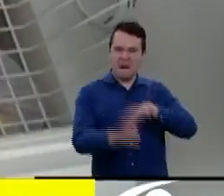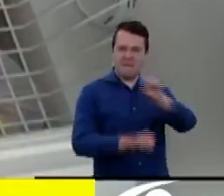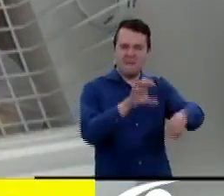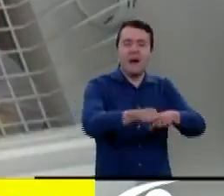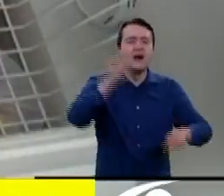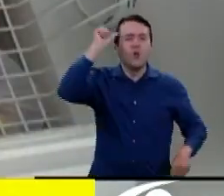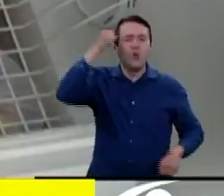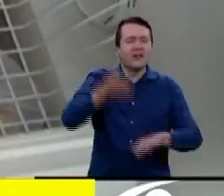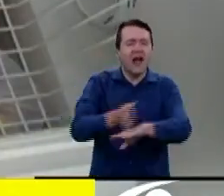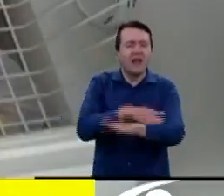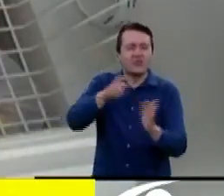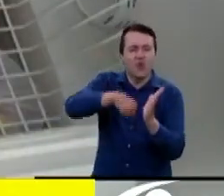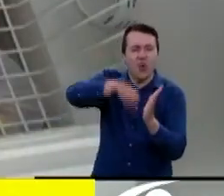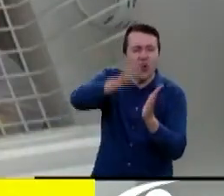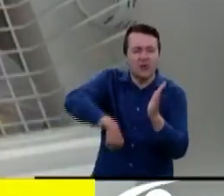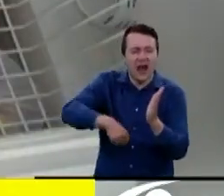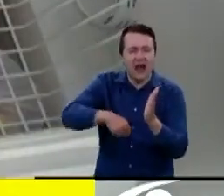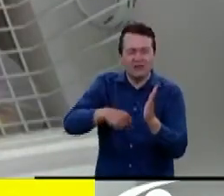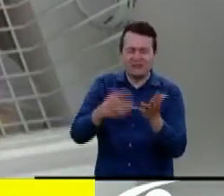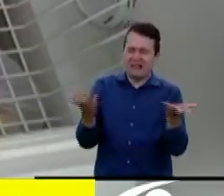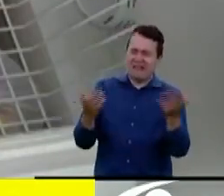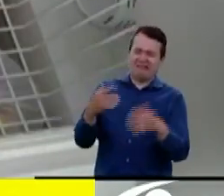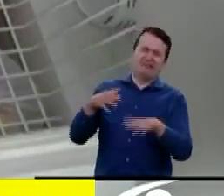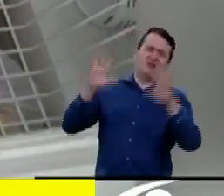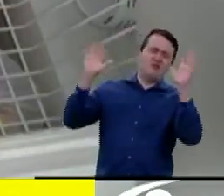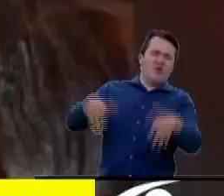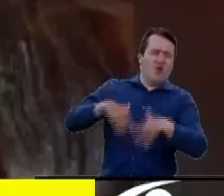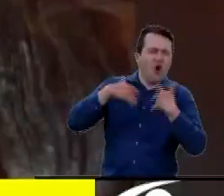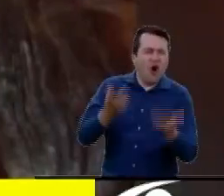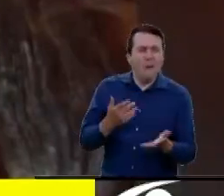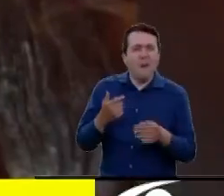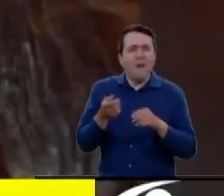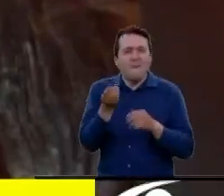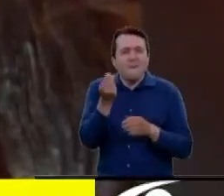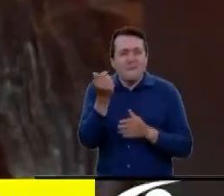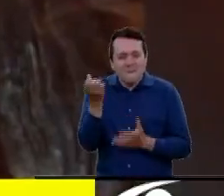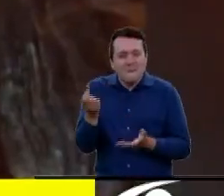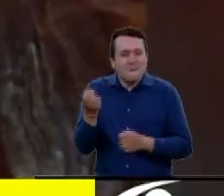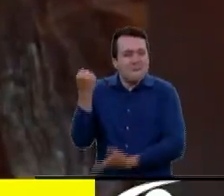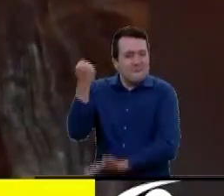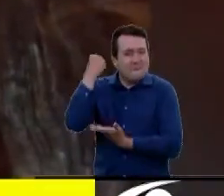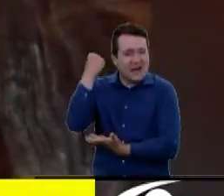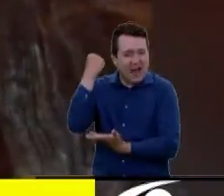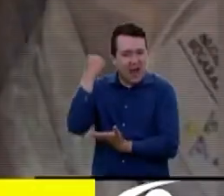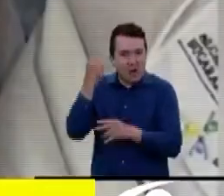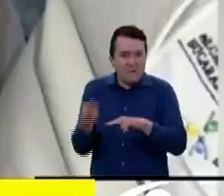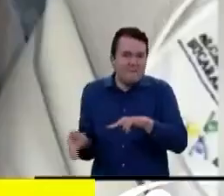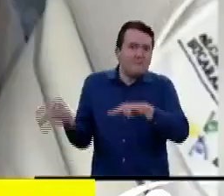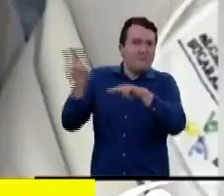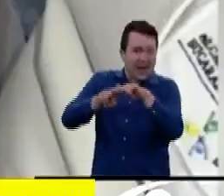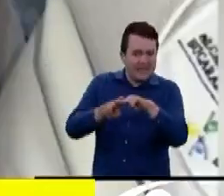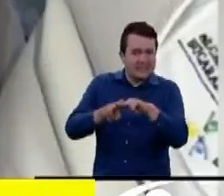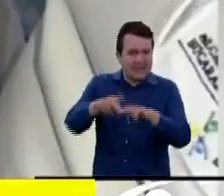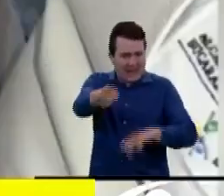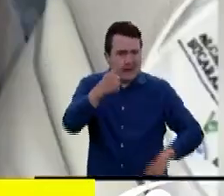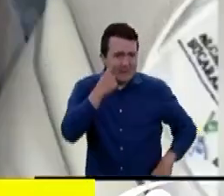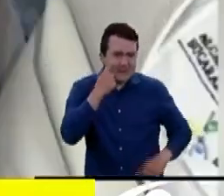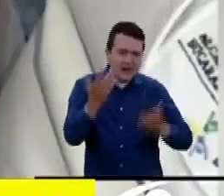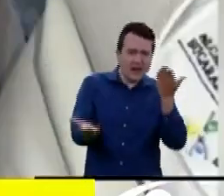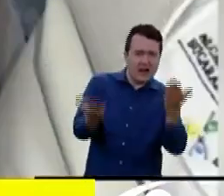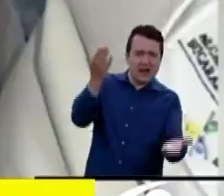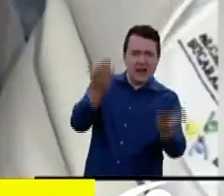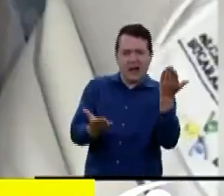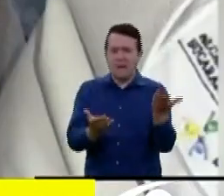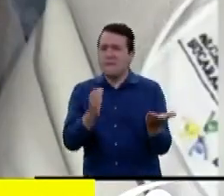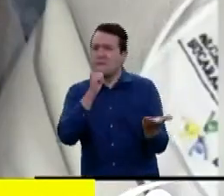contratos absurdos de los mercados y ayudas humanitarias? No sé qué piensan ustedes, pero peor que el coronavirus será la terrible pandemia